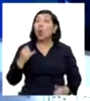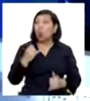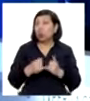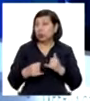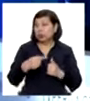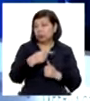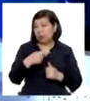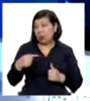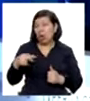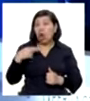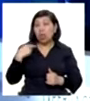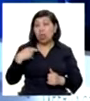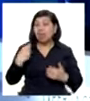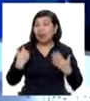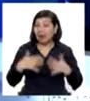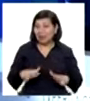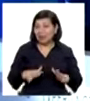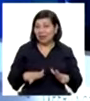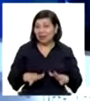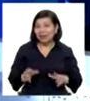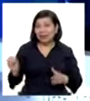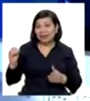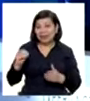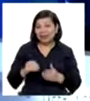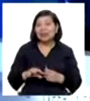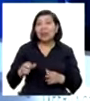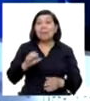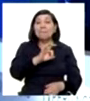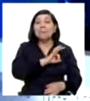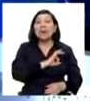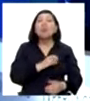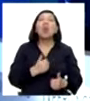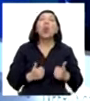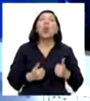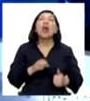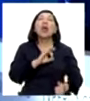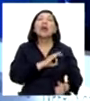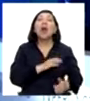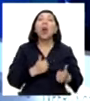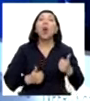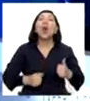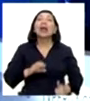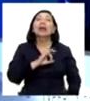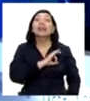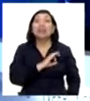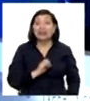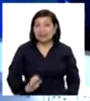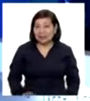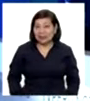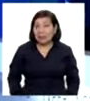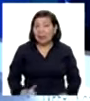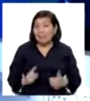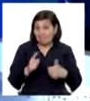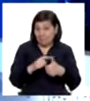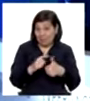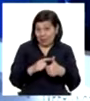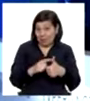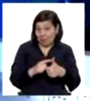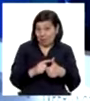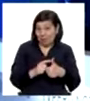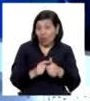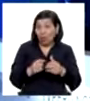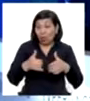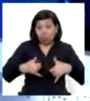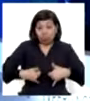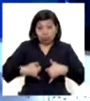última semana de noviembre ya llevamos a cabo la premiación. La premiación. ¿Y cuáles son los premios? ¿Cómo va el tema de la...? Sí, en el primer lugar tenemos un